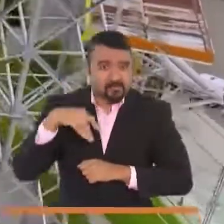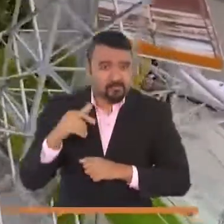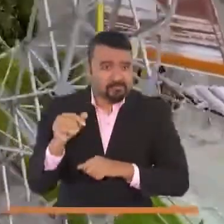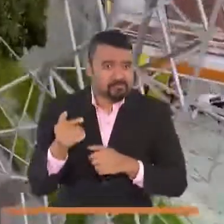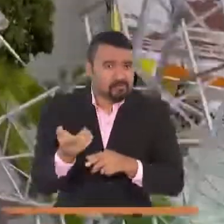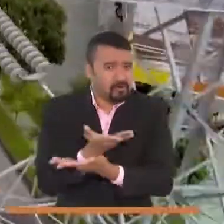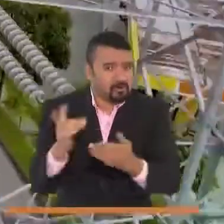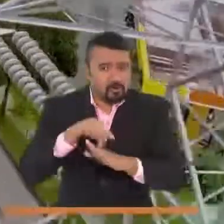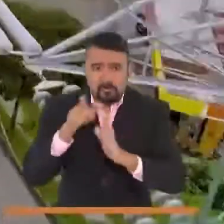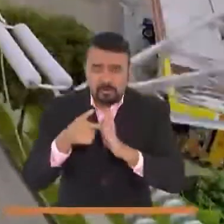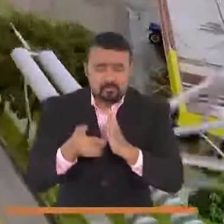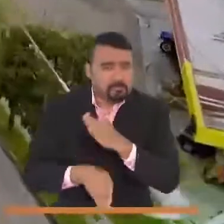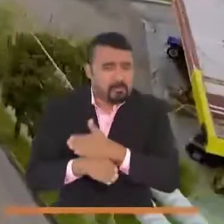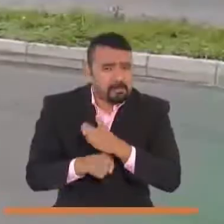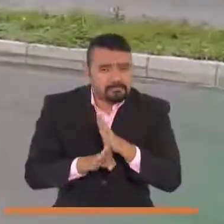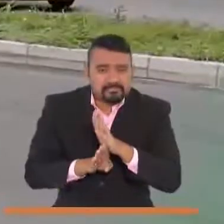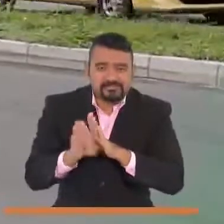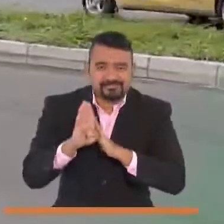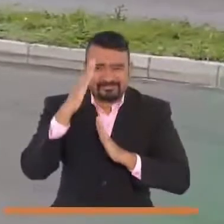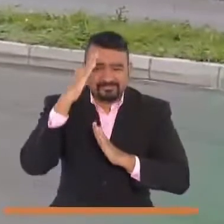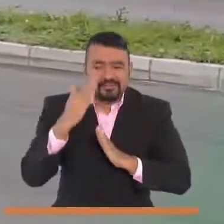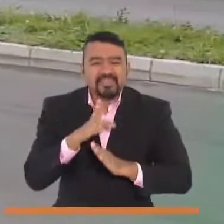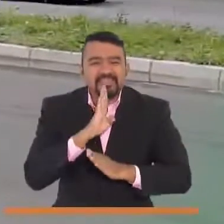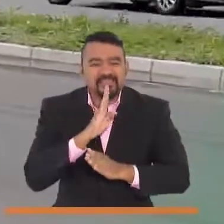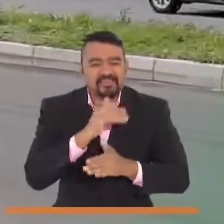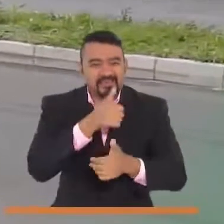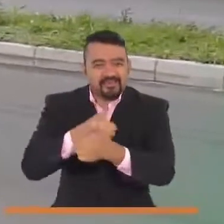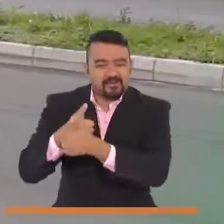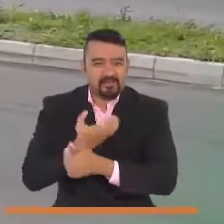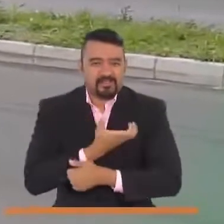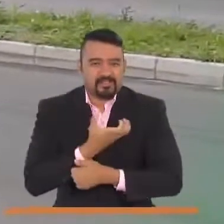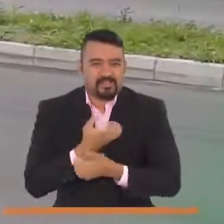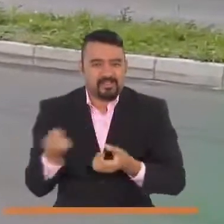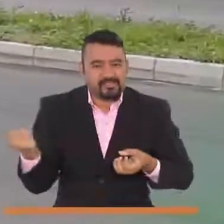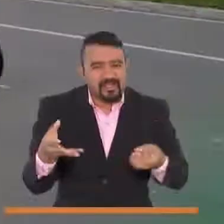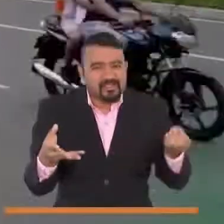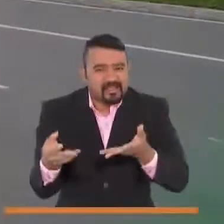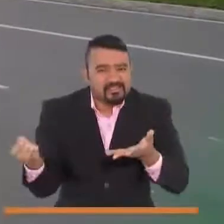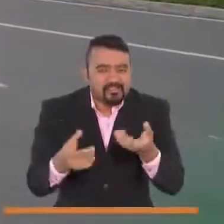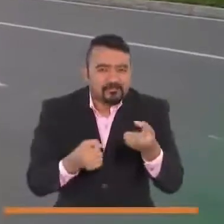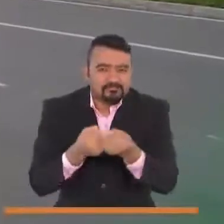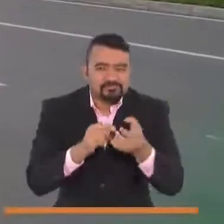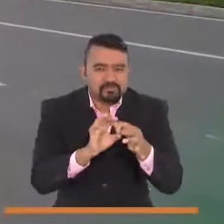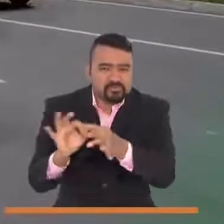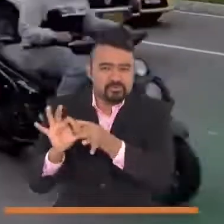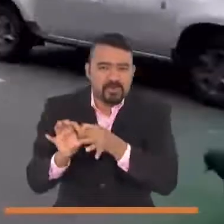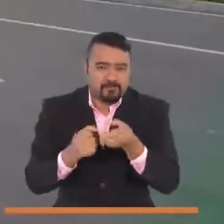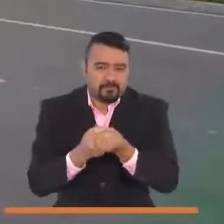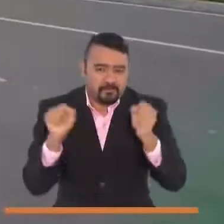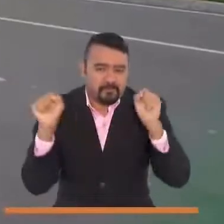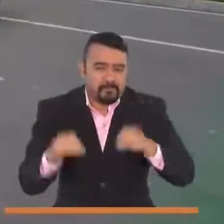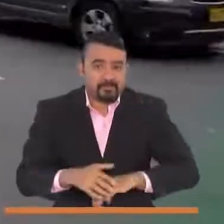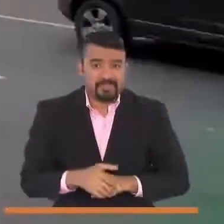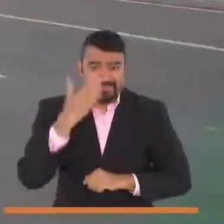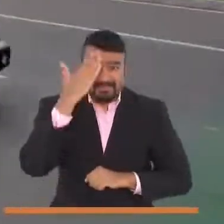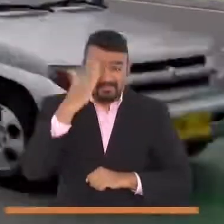avanzando, alcalde, y juntos, como usted lo dice, sumamos, queremos que sumar también sea un futuro sostenible, porque a Envigado van a llegar